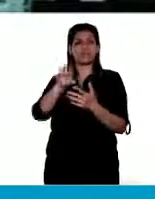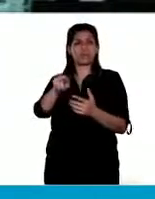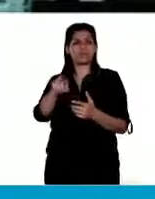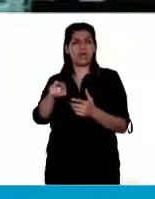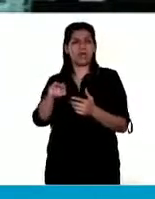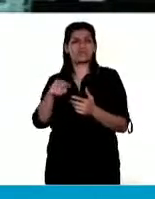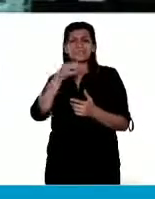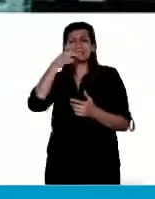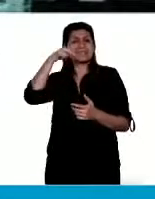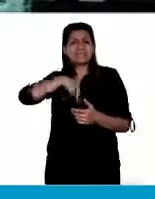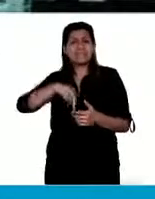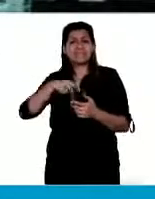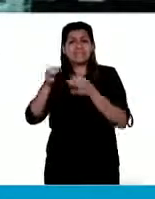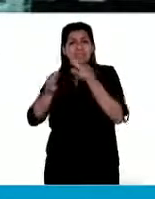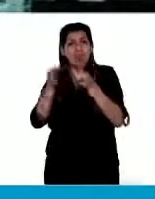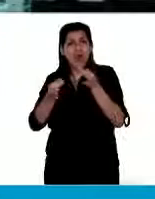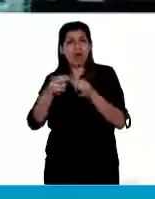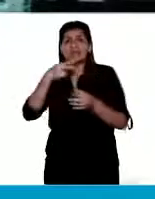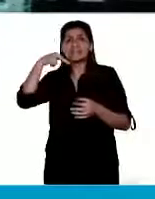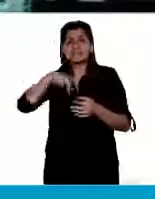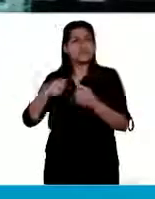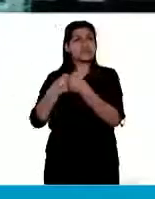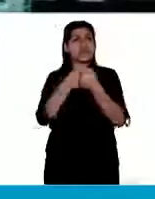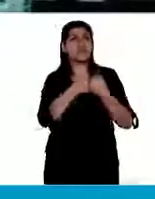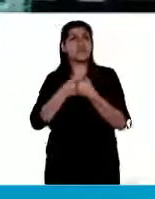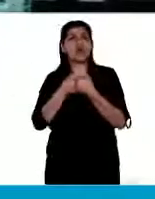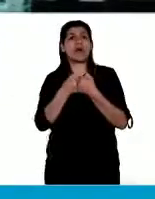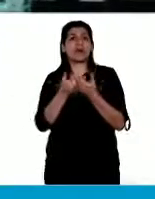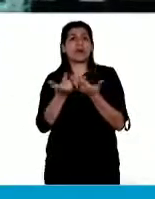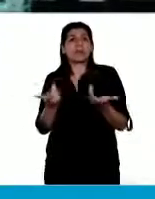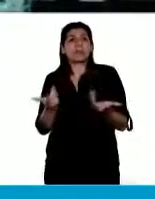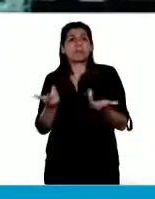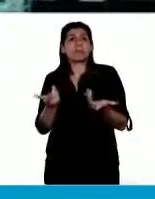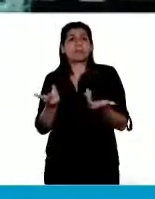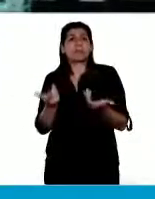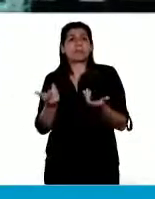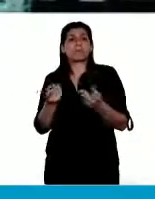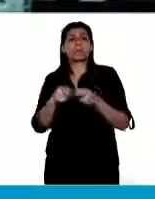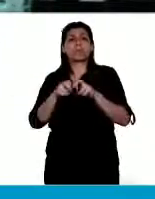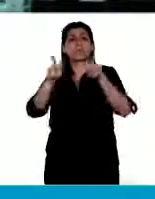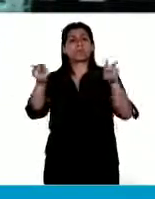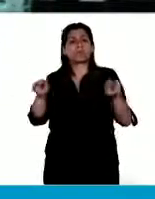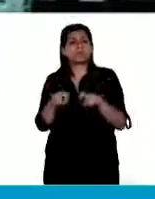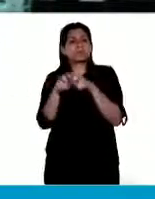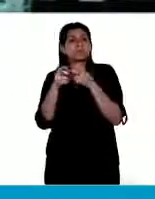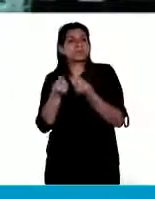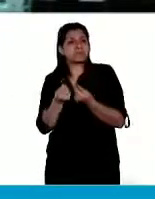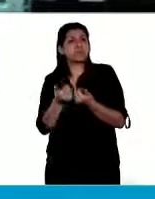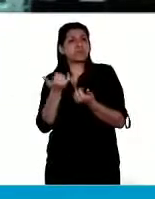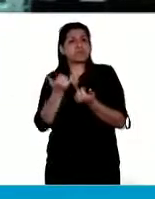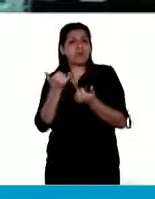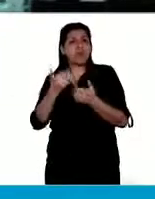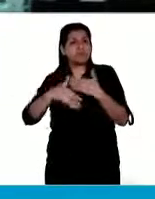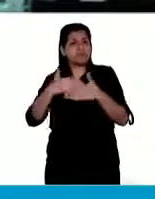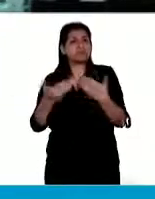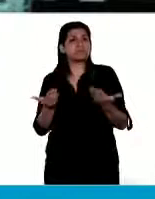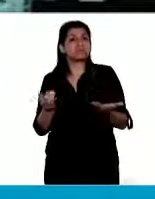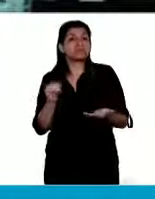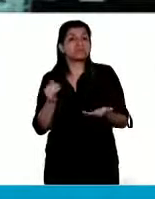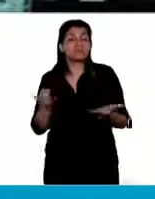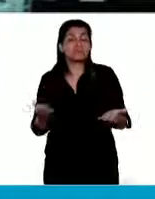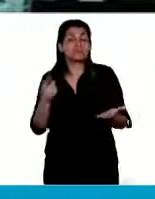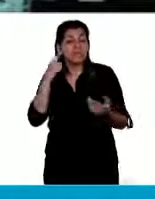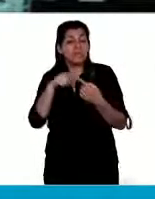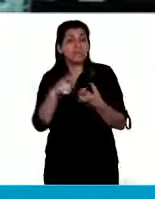consensuar, sabiendo el impacto que eso tenía en un presupuesto que estaba en marcha. Por eso, señor